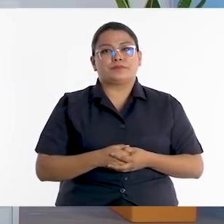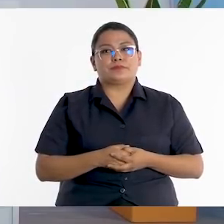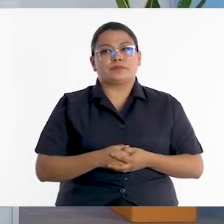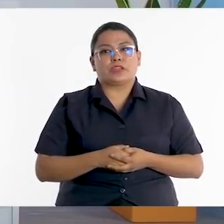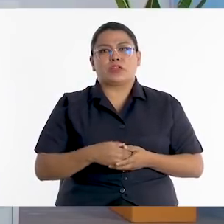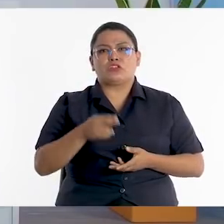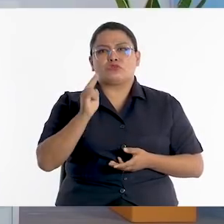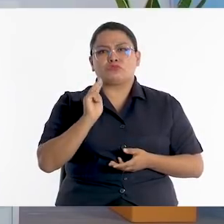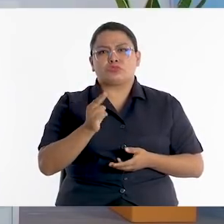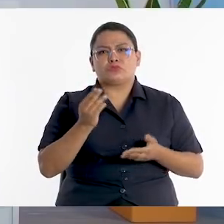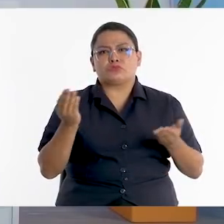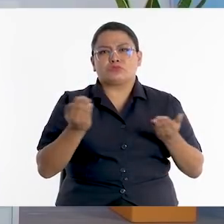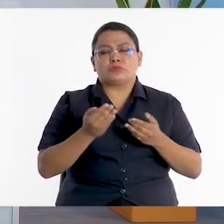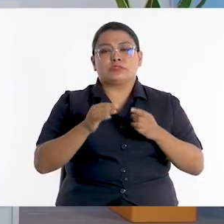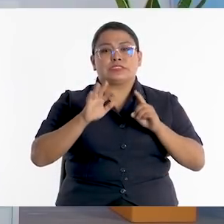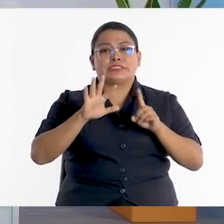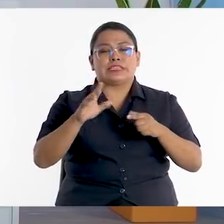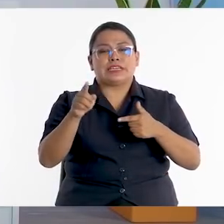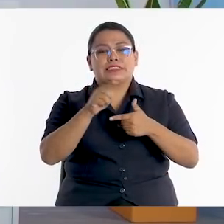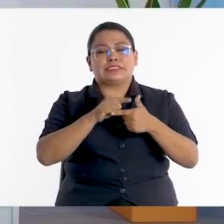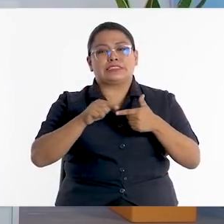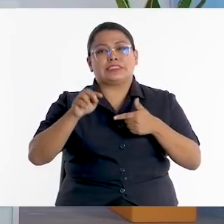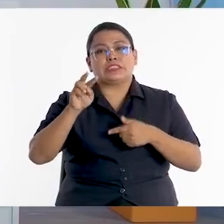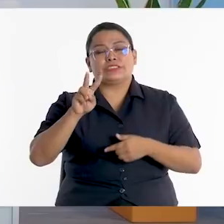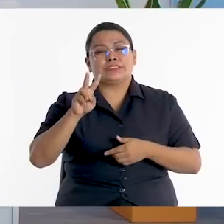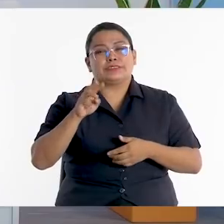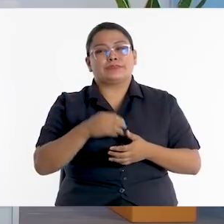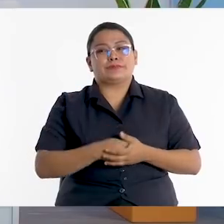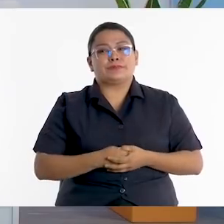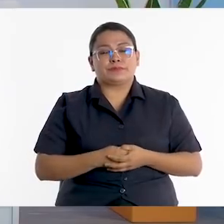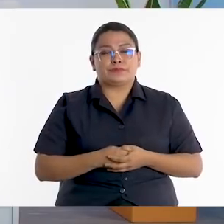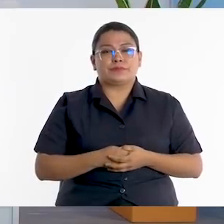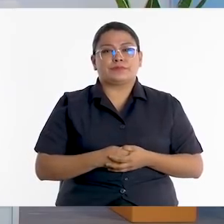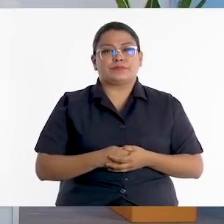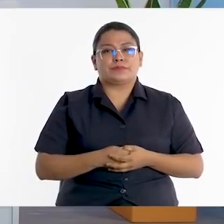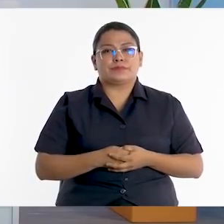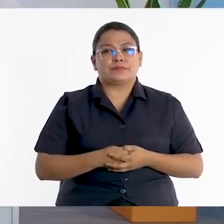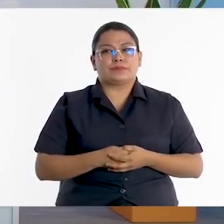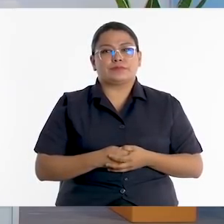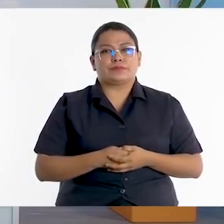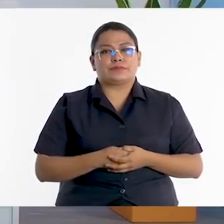Y lo mismo si hacemos 6 entre 12.